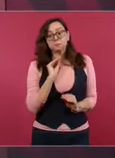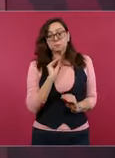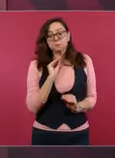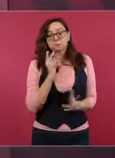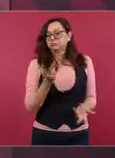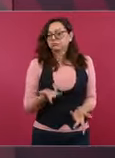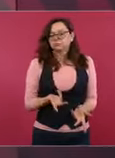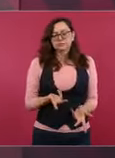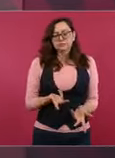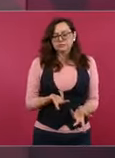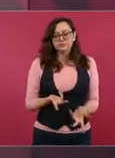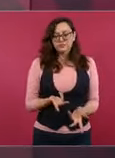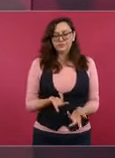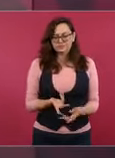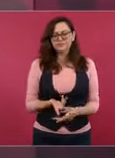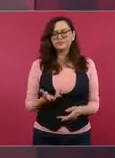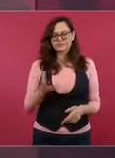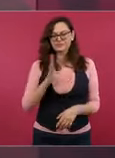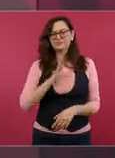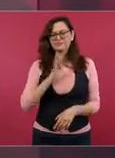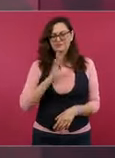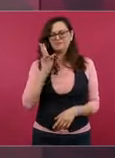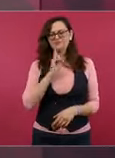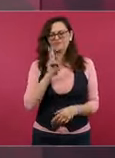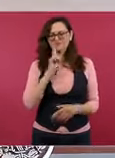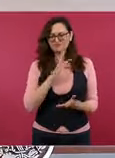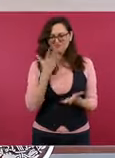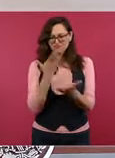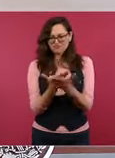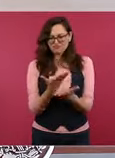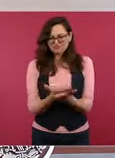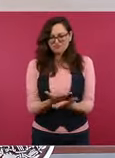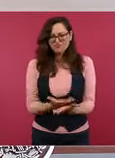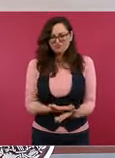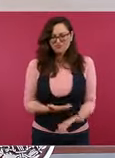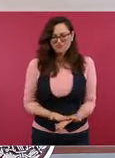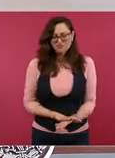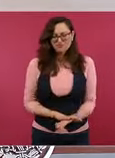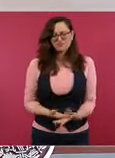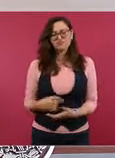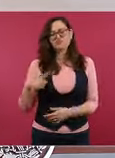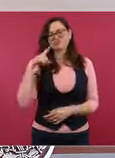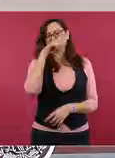Calderón, desde la embajada de Estados Unidos, daban las órdenes